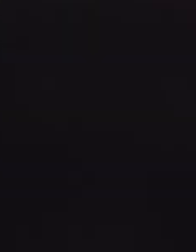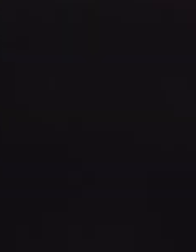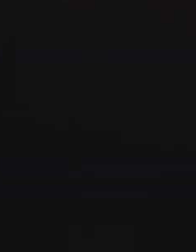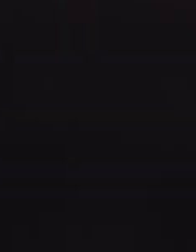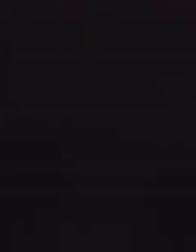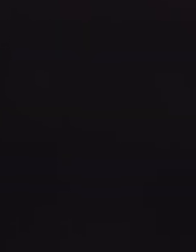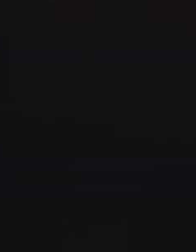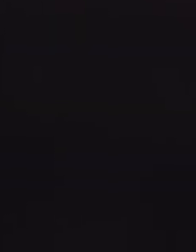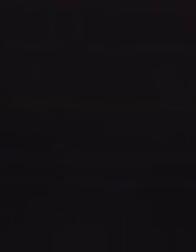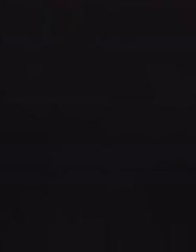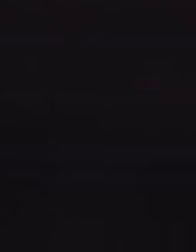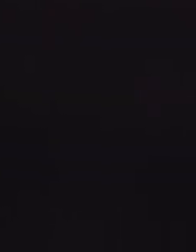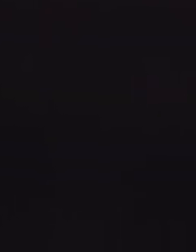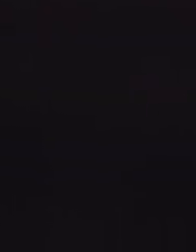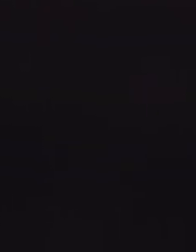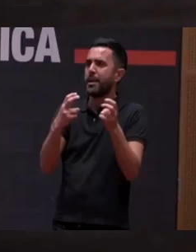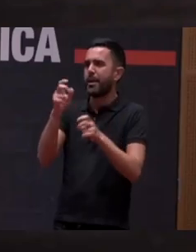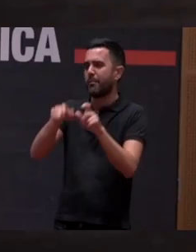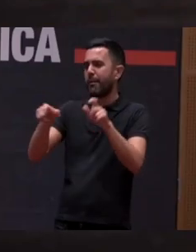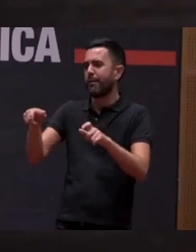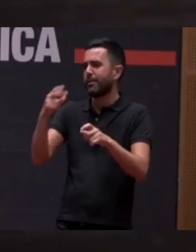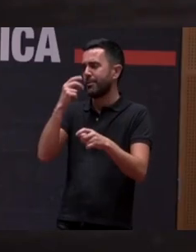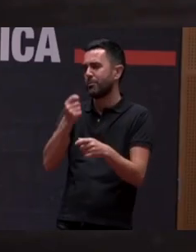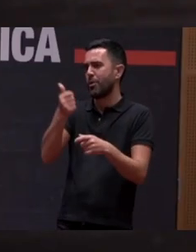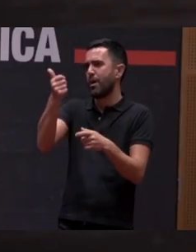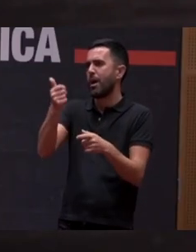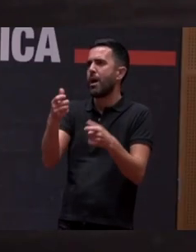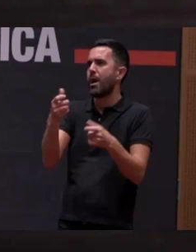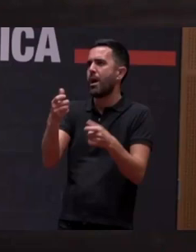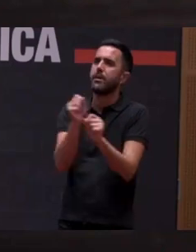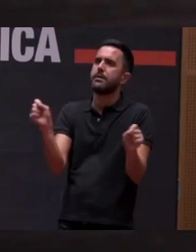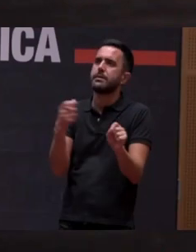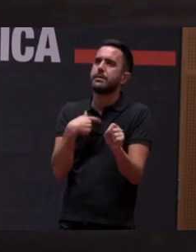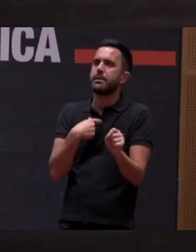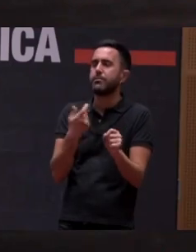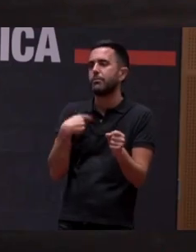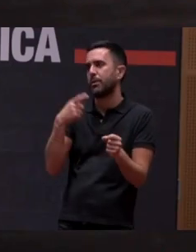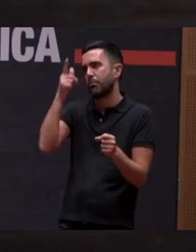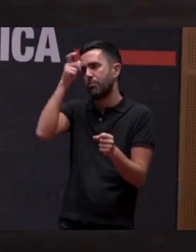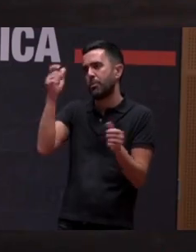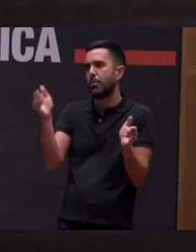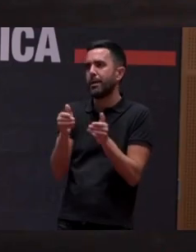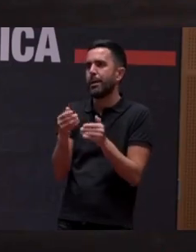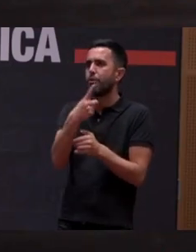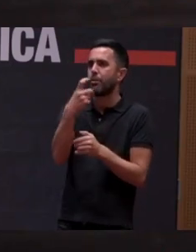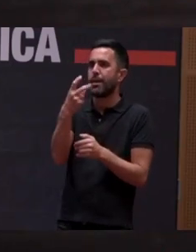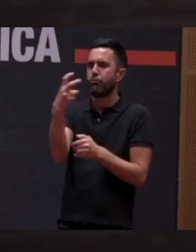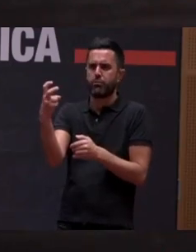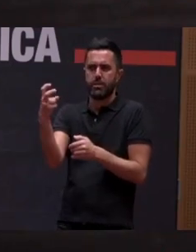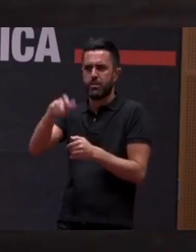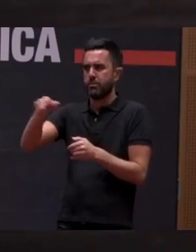Trascendemos tan pouco, somos tan pequenos, porque ainda que veñan nunha vila pequena, 100 espectadores, que está moi ben, eso está en un